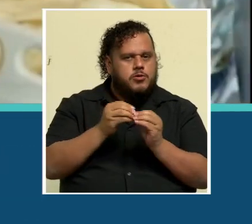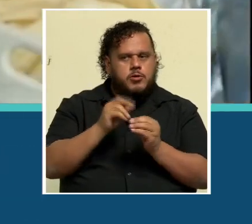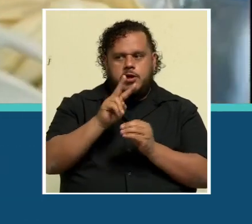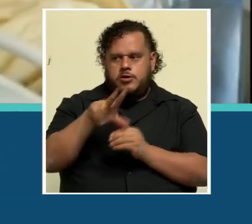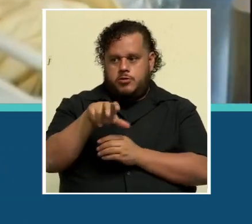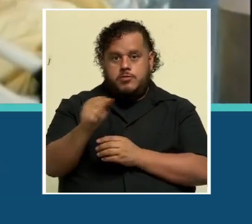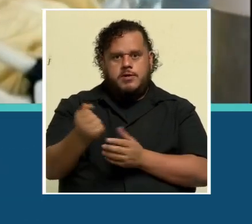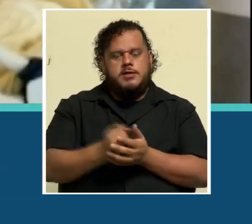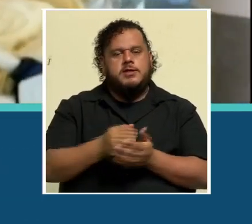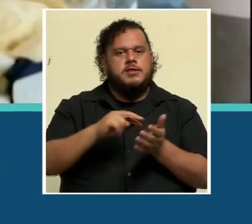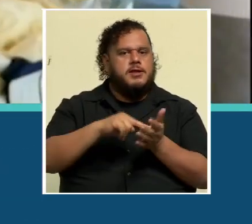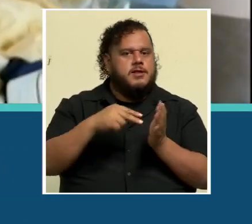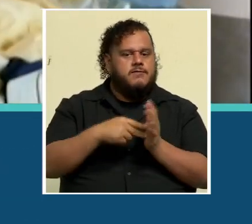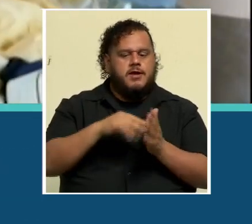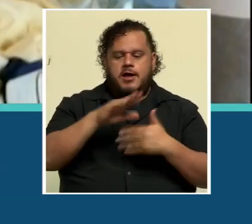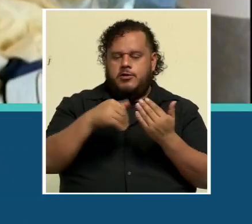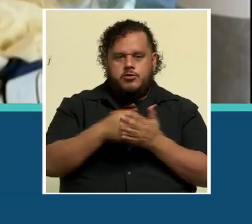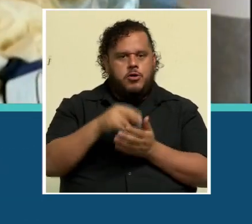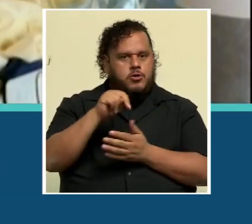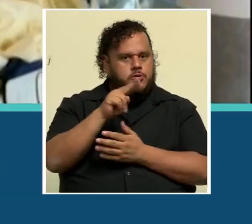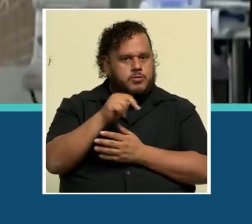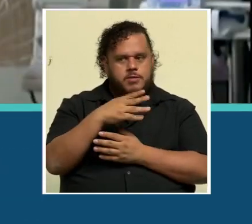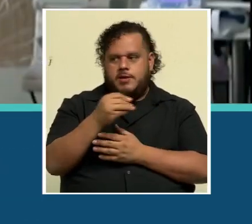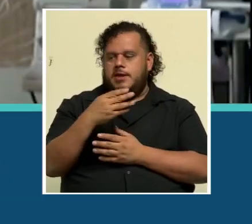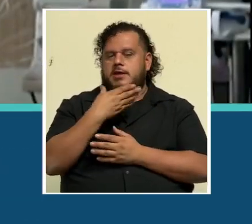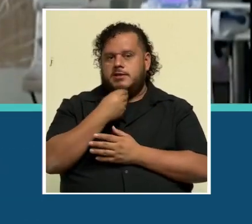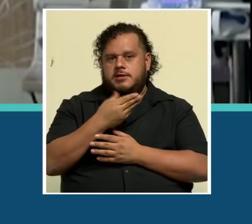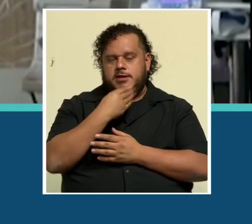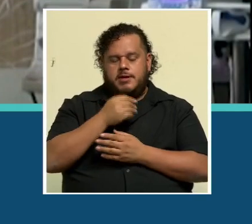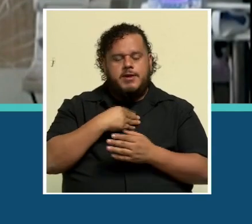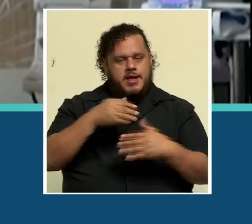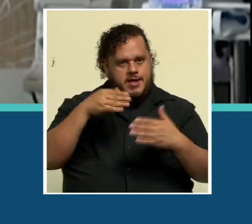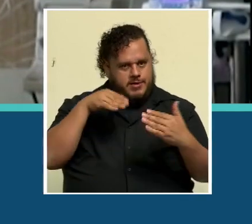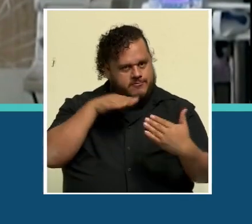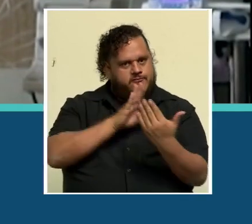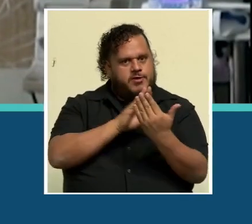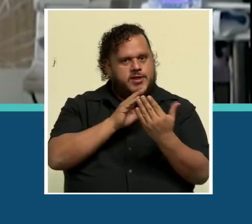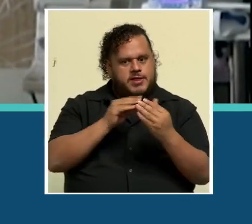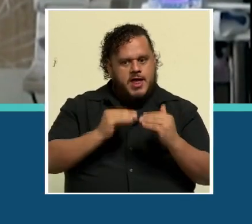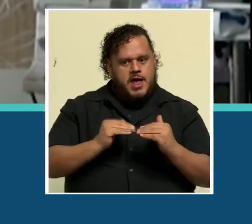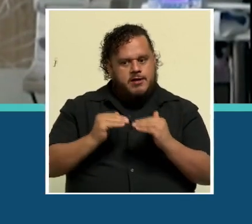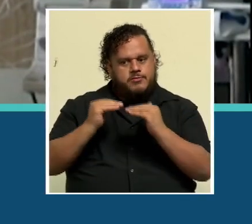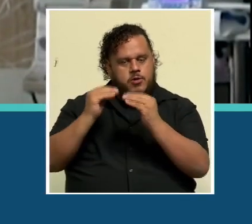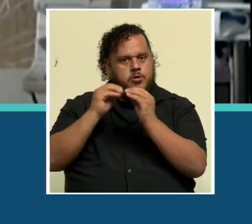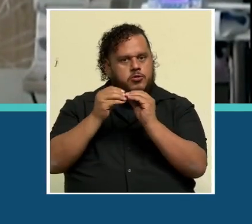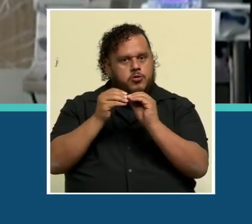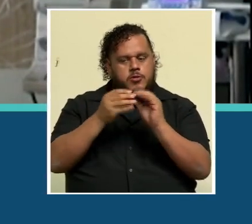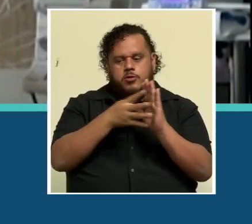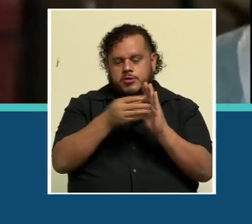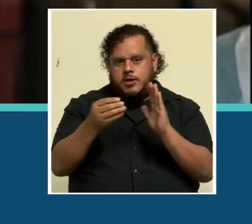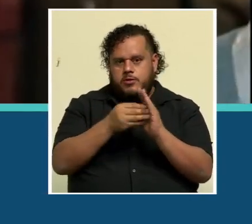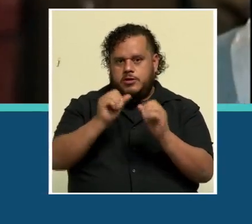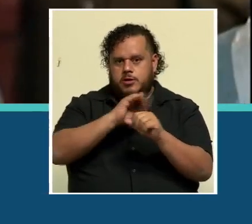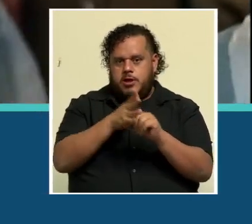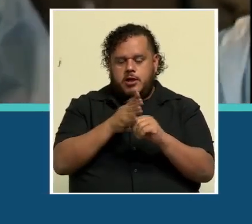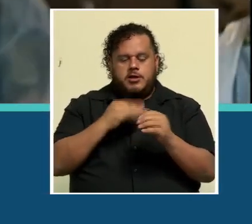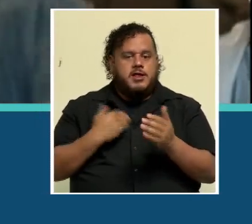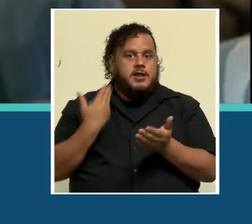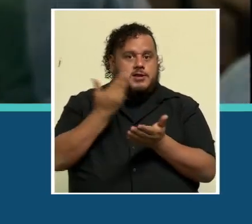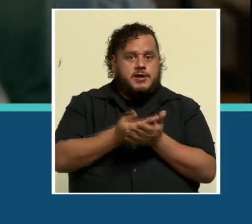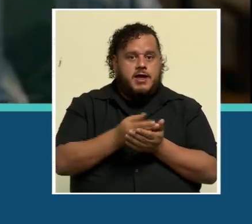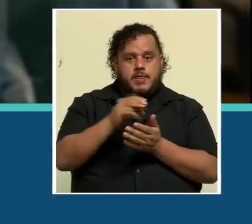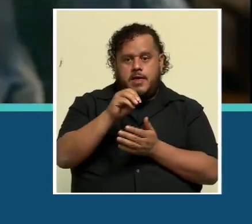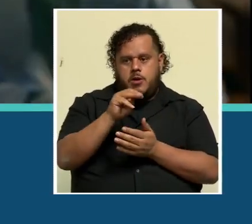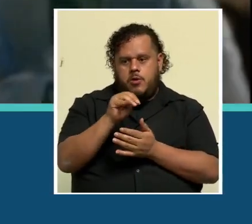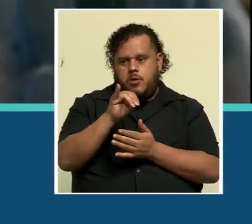2 meses, es decir, todo noviembre y diciembre. Ante este incremento de casos, que coincide con la llegada de la variante Omicron, el gobierno